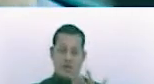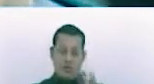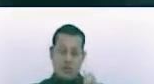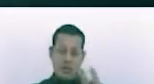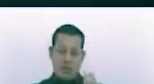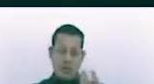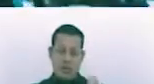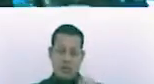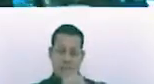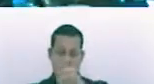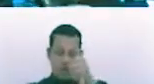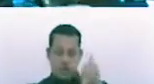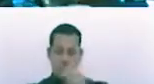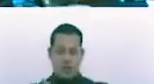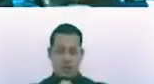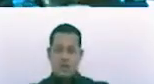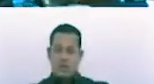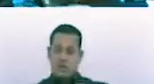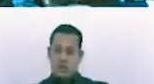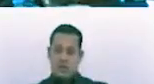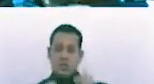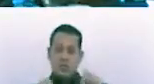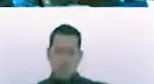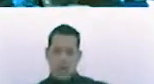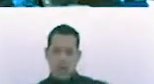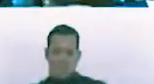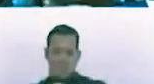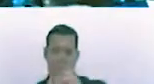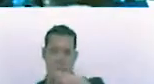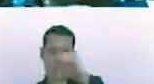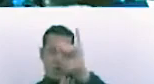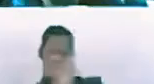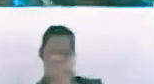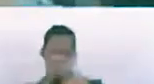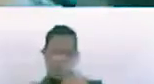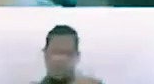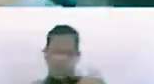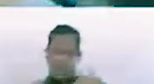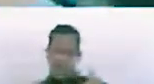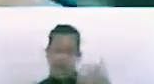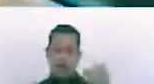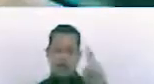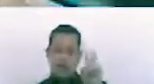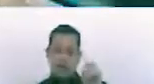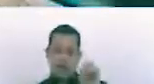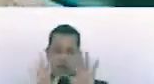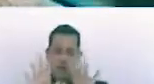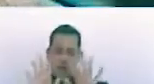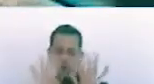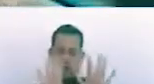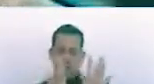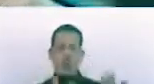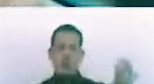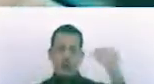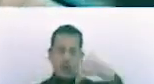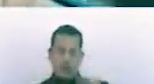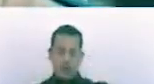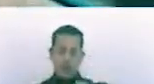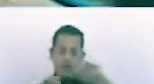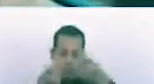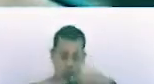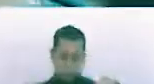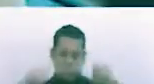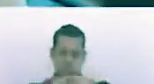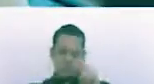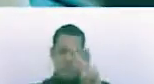Tienen miedo que cada uno de los salvadoreños sigan apoyando este proyecto que inició en el año 2019, que nuevamente se ratificó